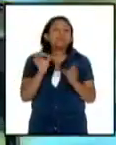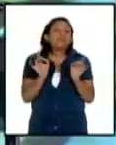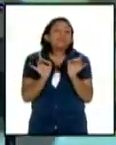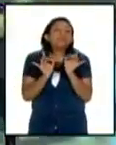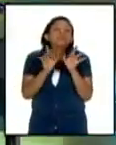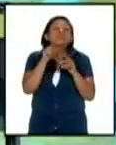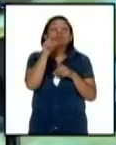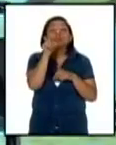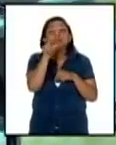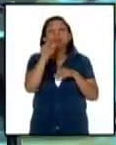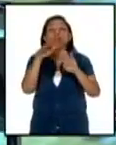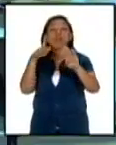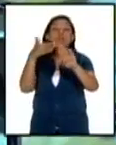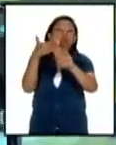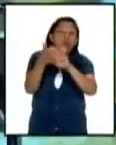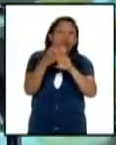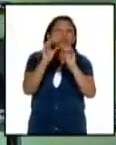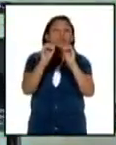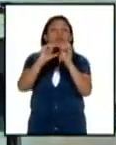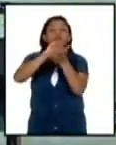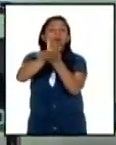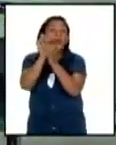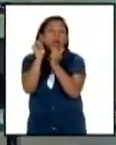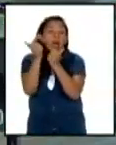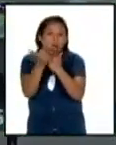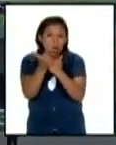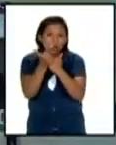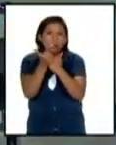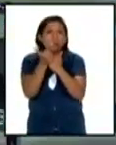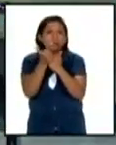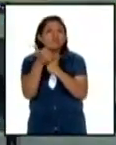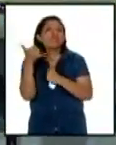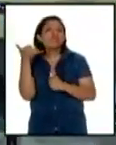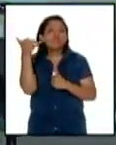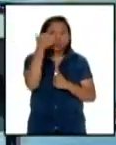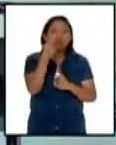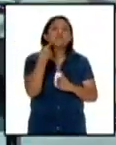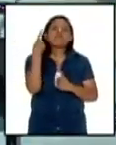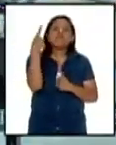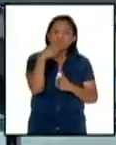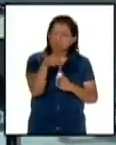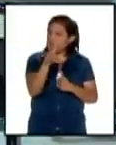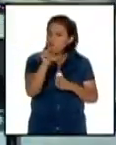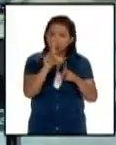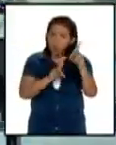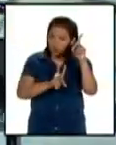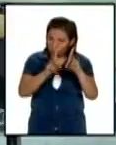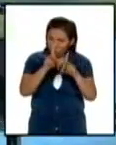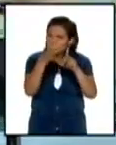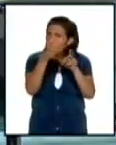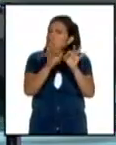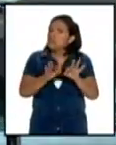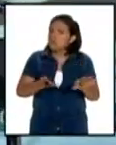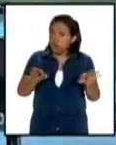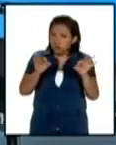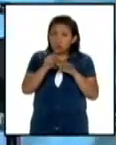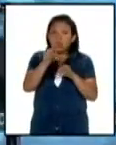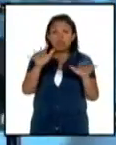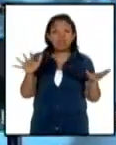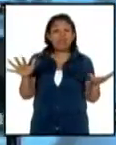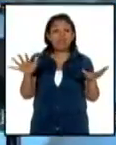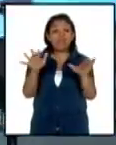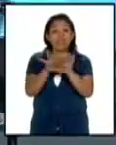es víctima de un evento discriminatorio, no dude en denunciarlo. Eso también es muy importante para